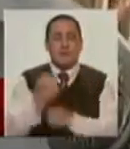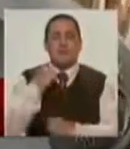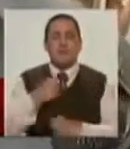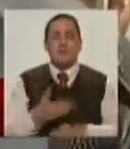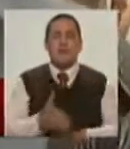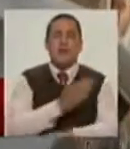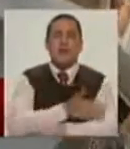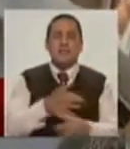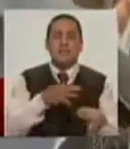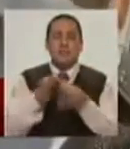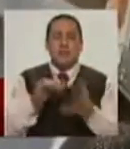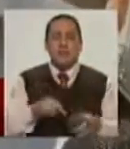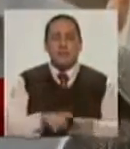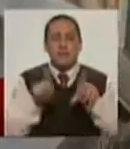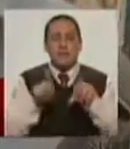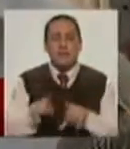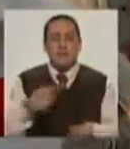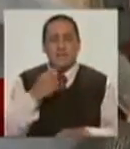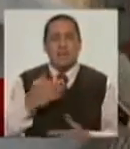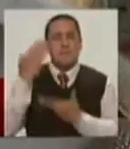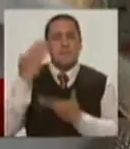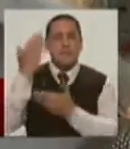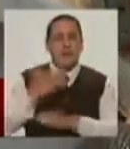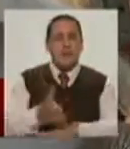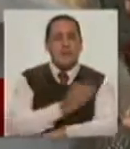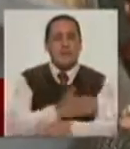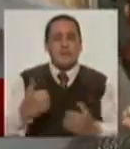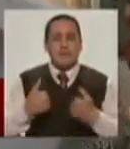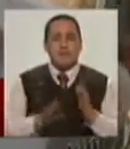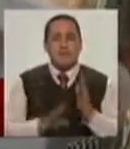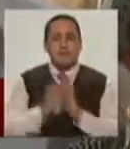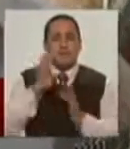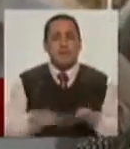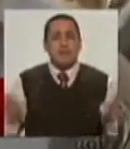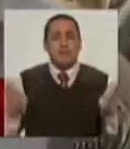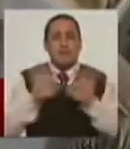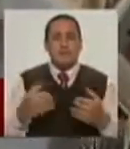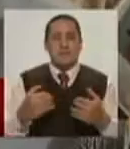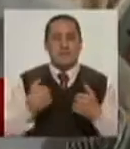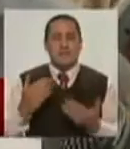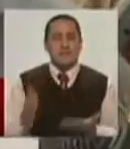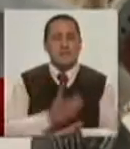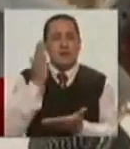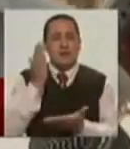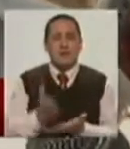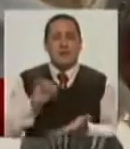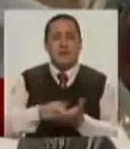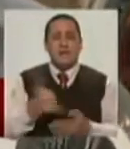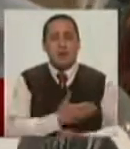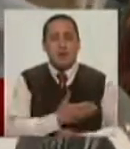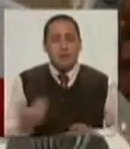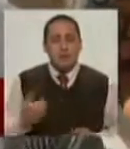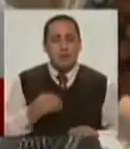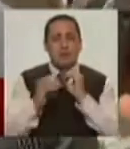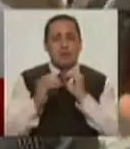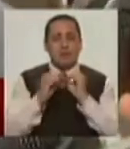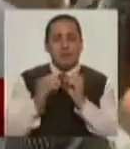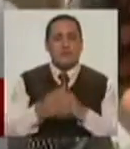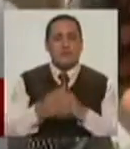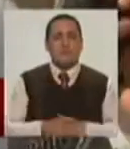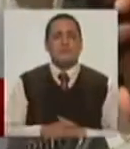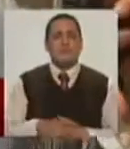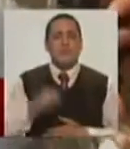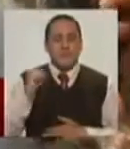señalado también que si bien el departamento de Piura ha tenido un crecimiento bastante importante en el país, tiene problemas que el gobierno va a ayudar a solucionarlos. Así